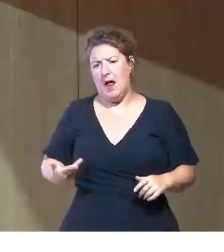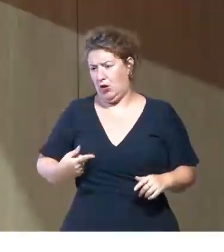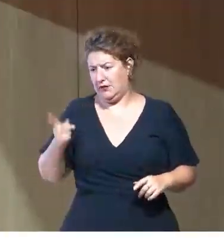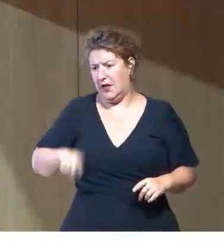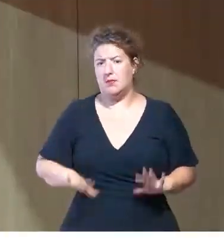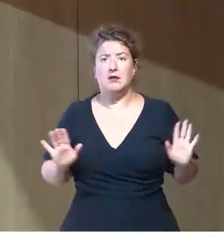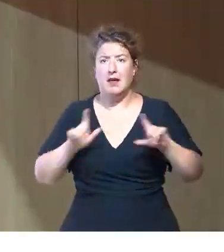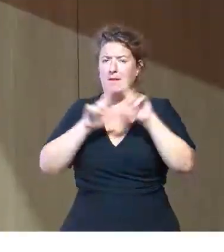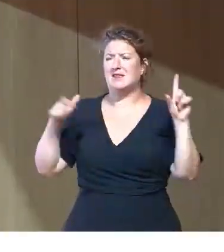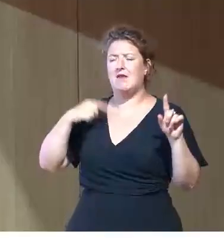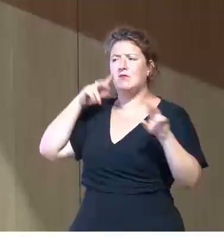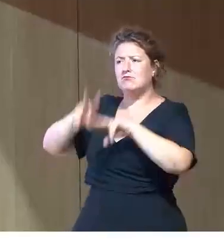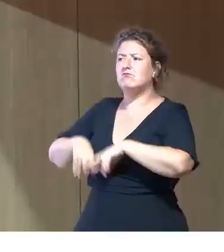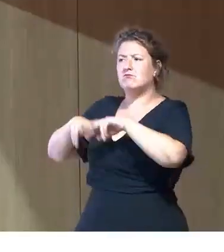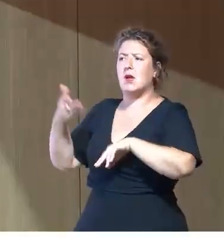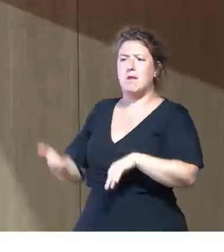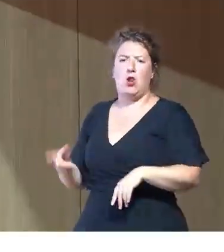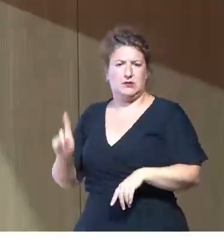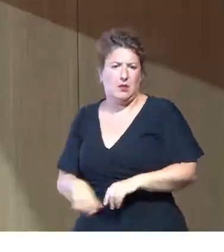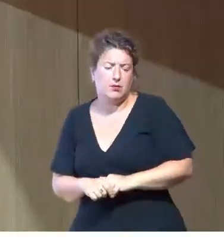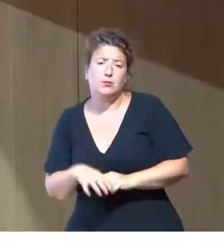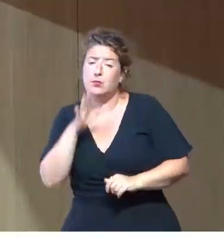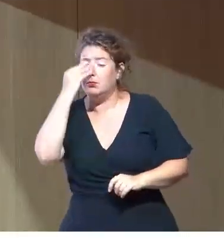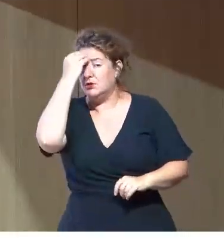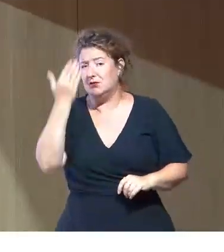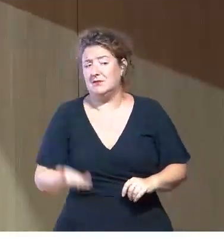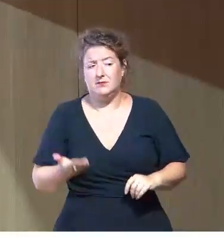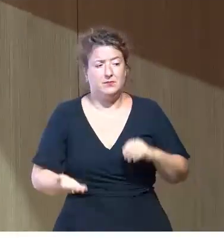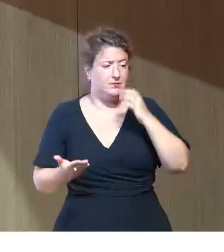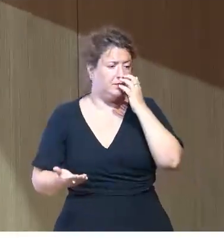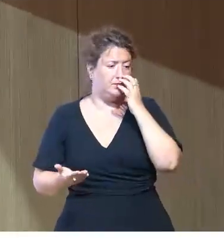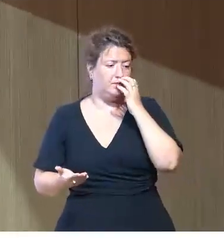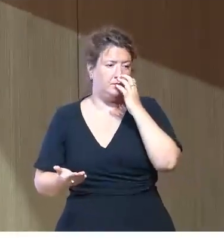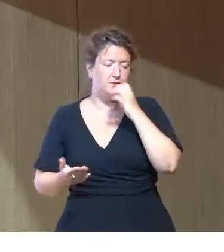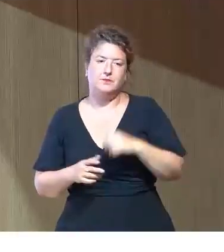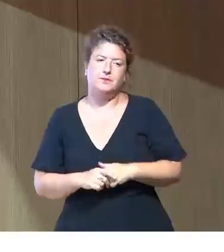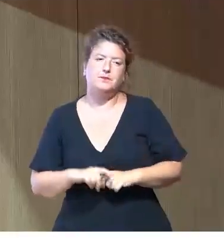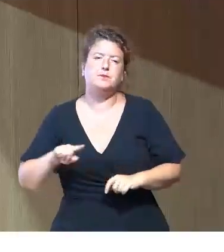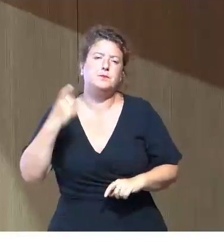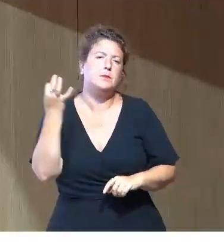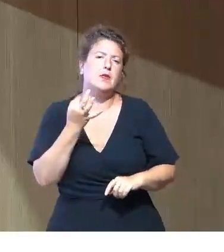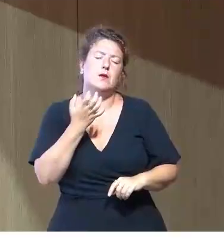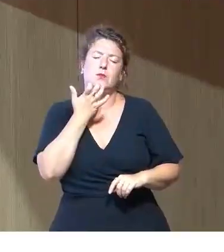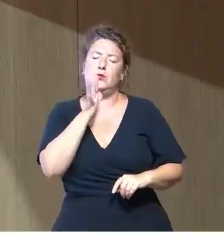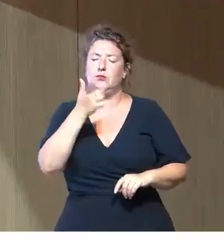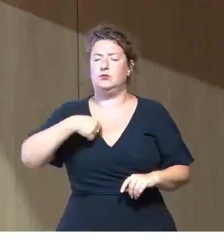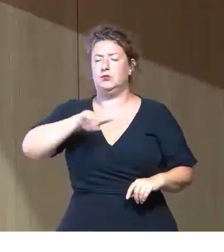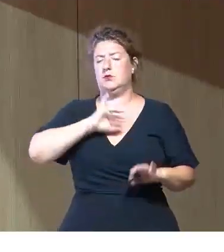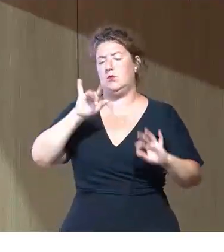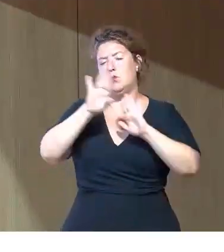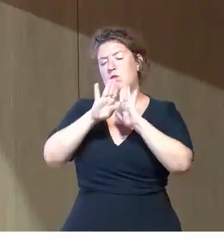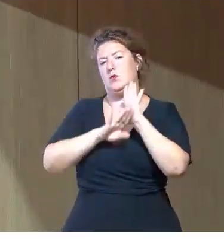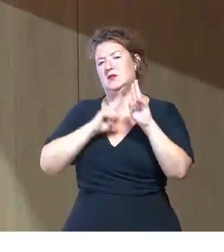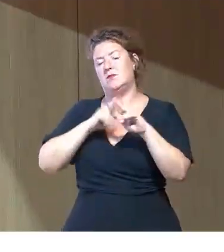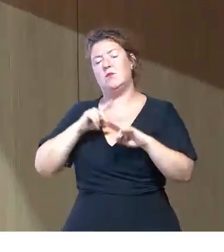parte de las empresas Yo creo que es un elemento importante y que va a ayudar mucho a todo esto sobre todo también porque nosotros tenemos un programa